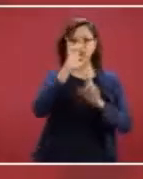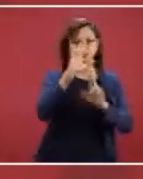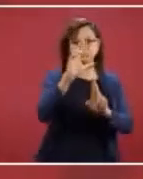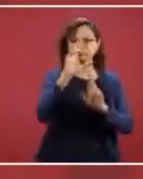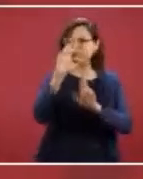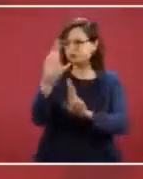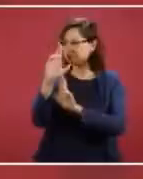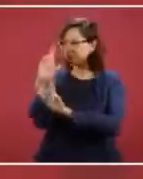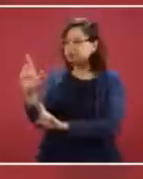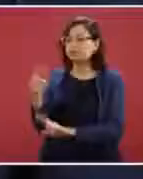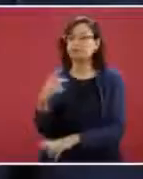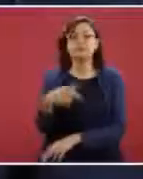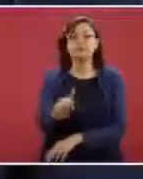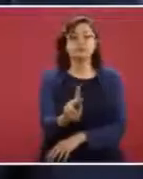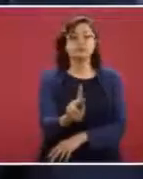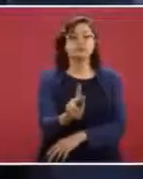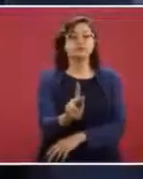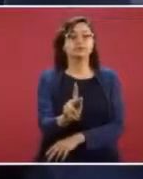pero pues